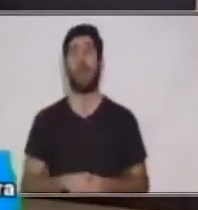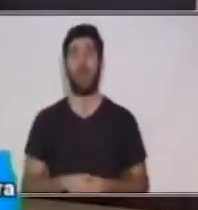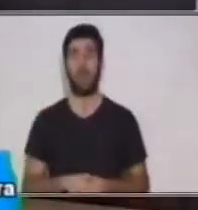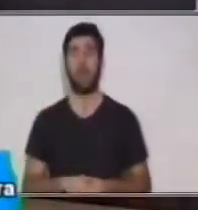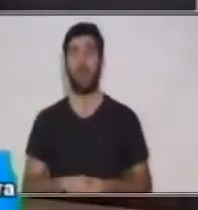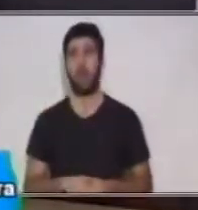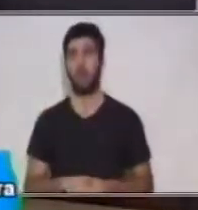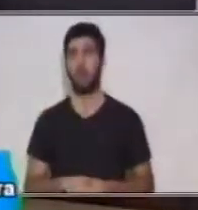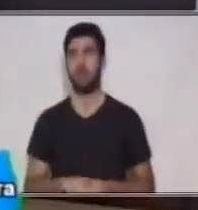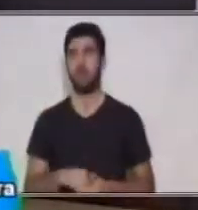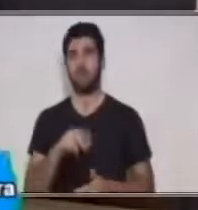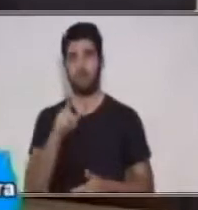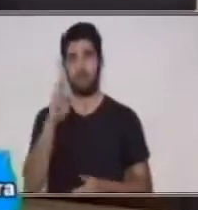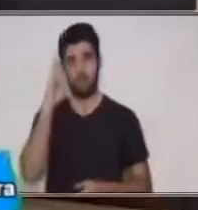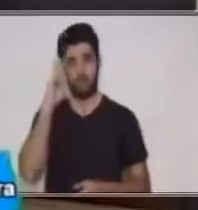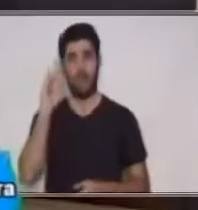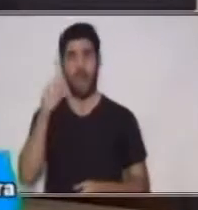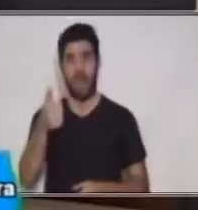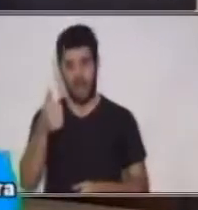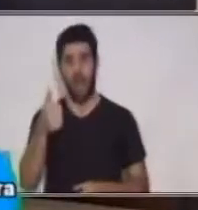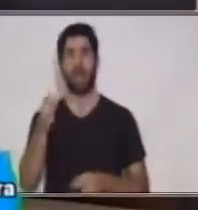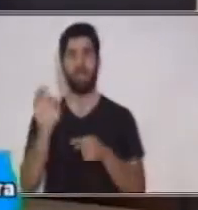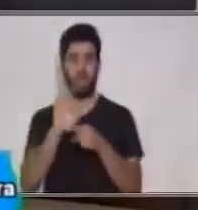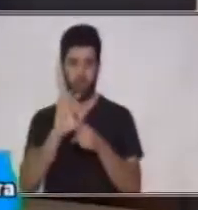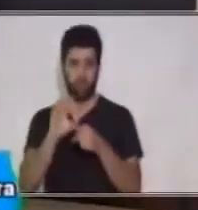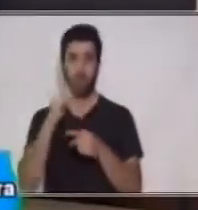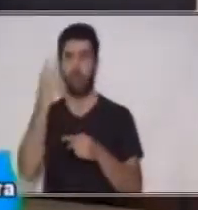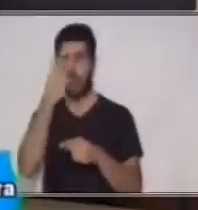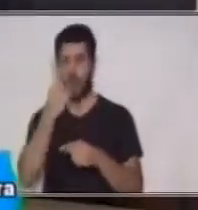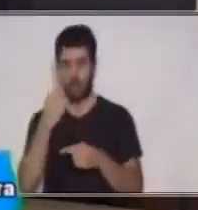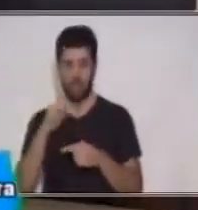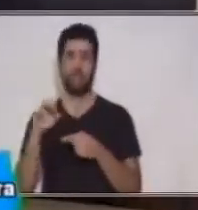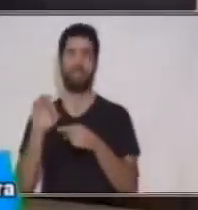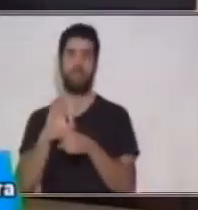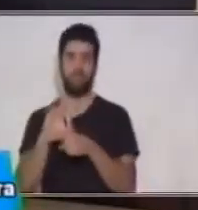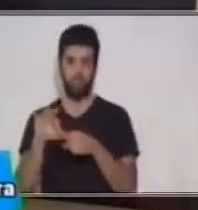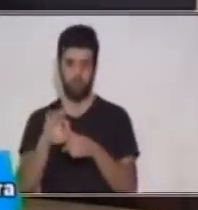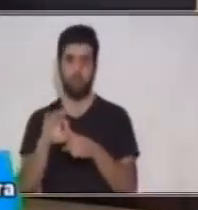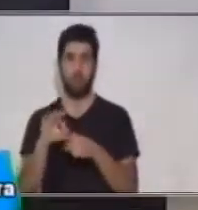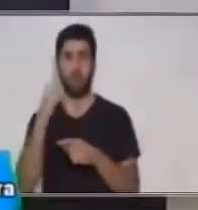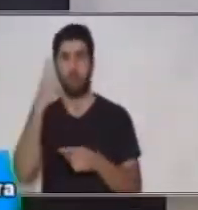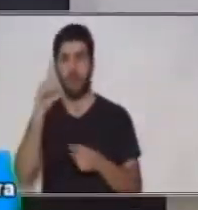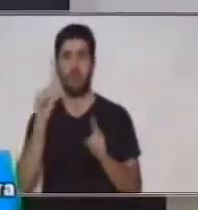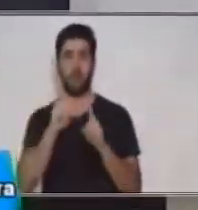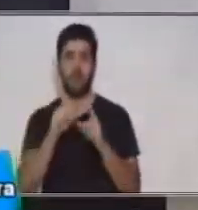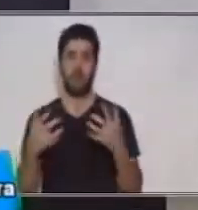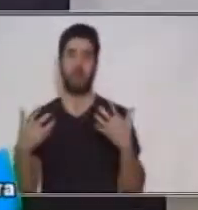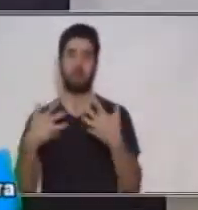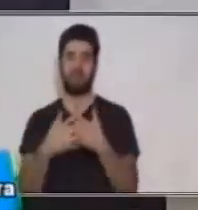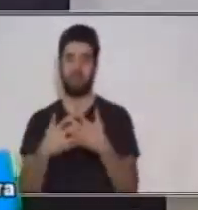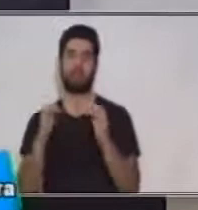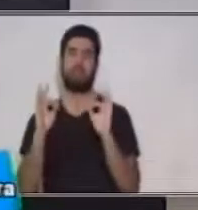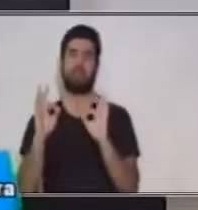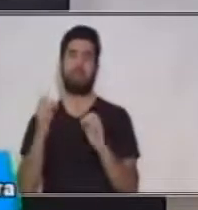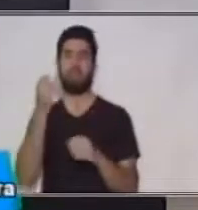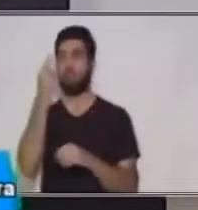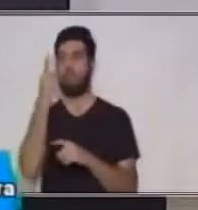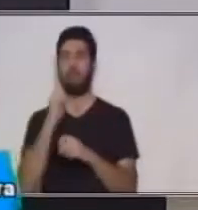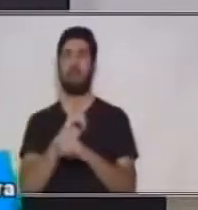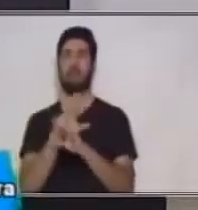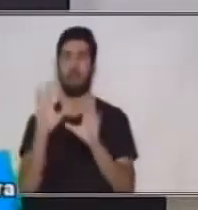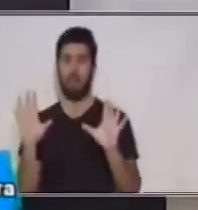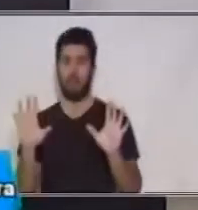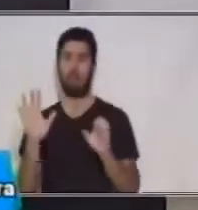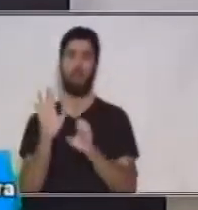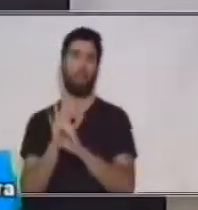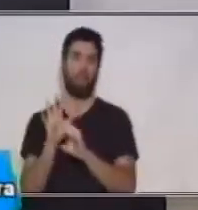A sirve, que la S sirve y que le da sentido a lo que está escrito o a lo que vamos a escribir.